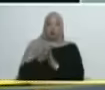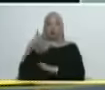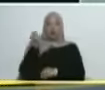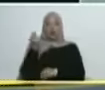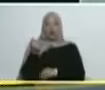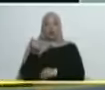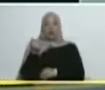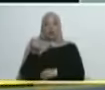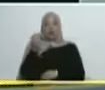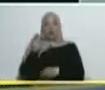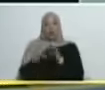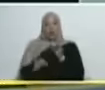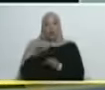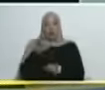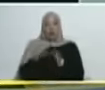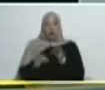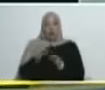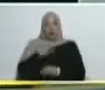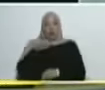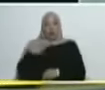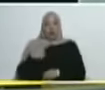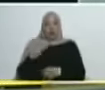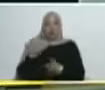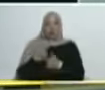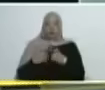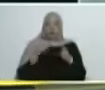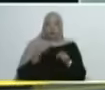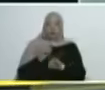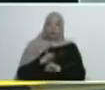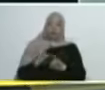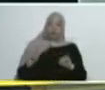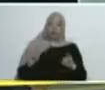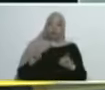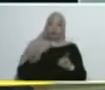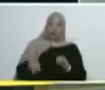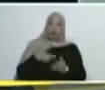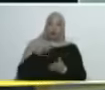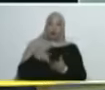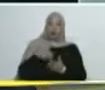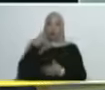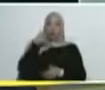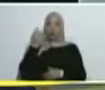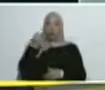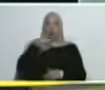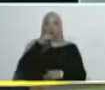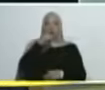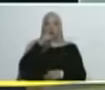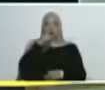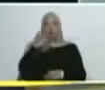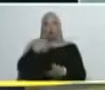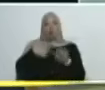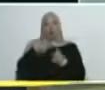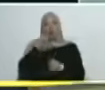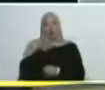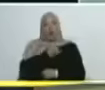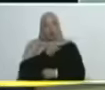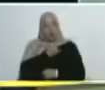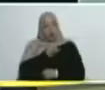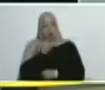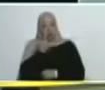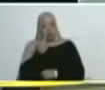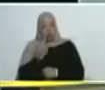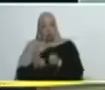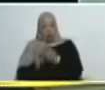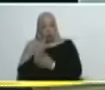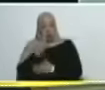económica productiva, de la soberanía, la independencia nacional, del cultivo de nuestra identidad y el